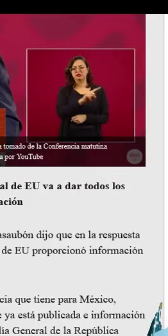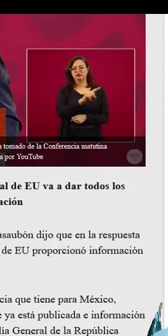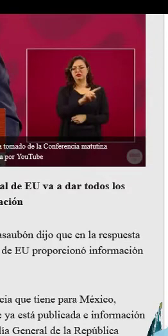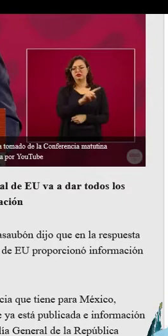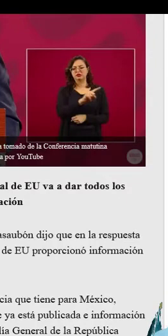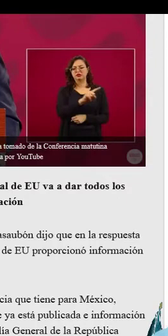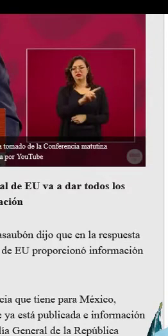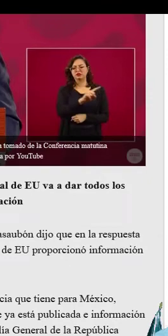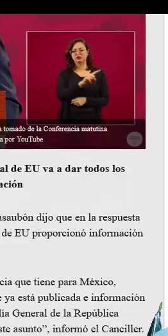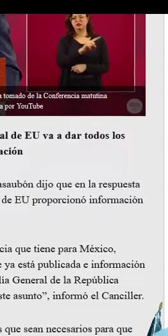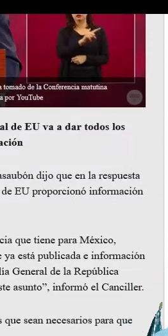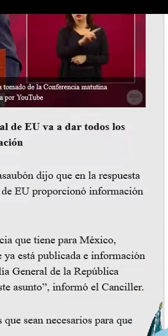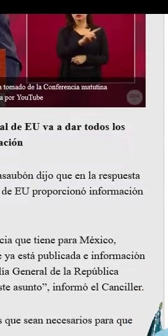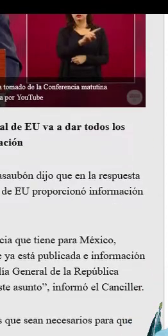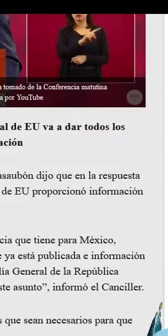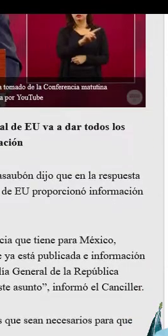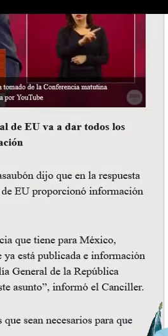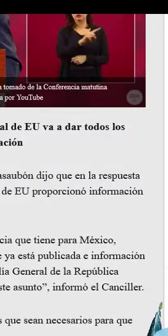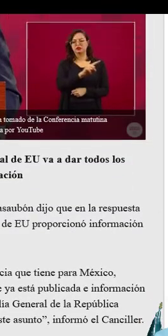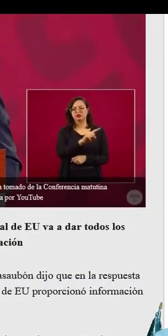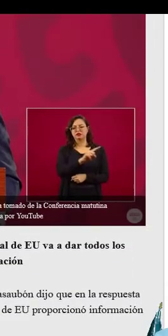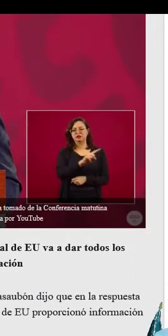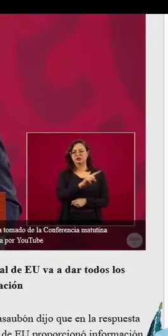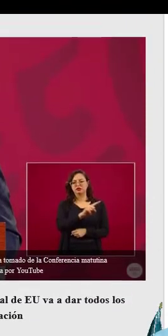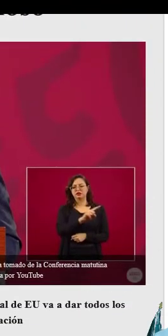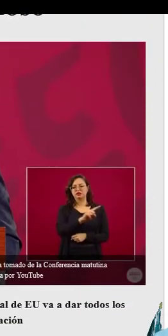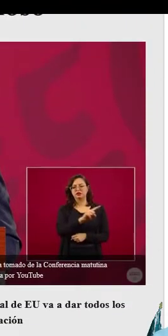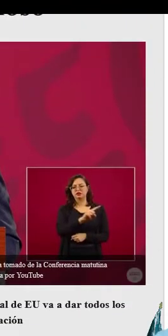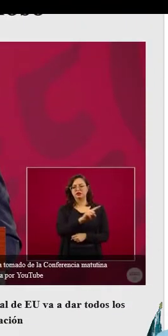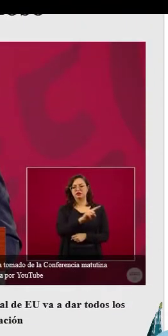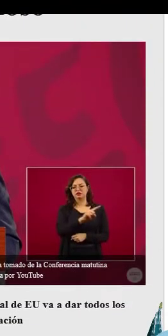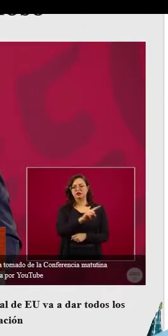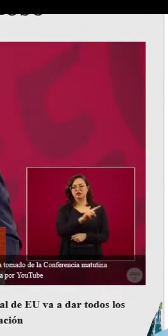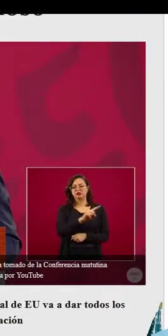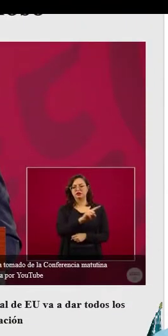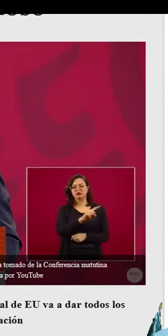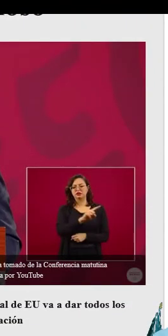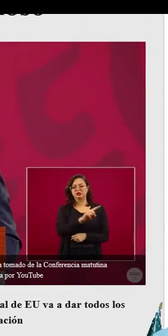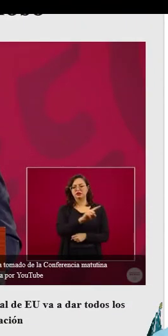Día 2 de estar en Tambao. Yo viendo